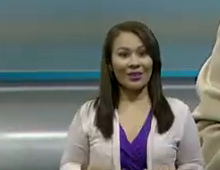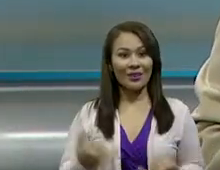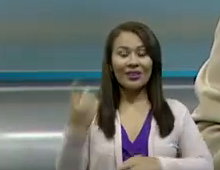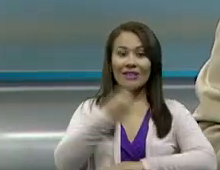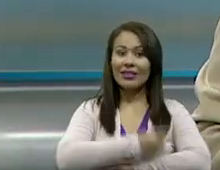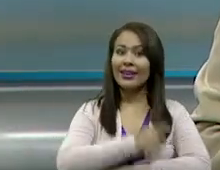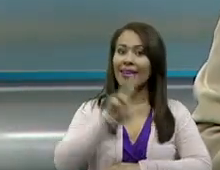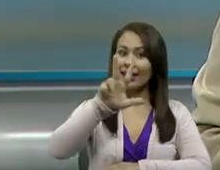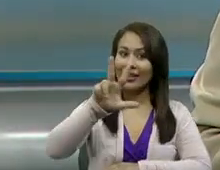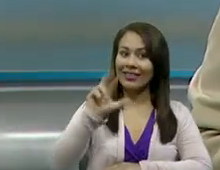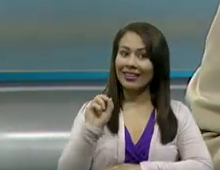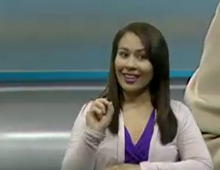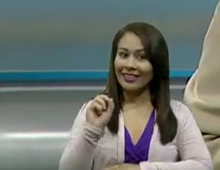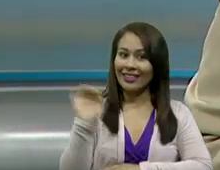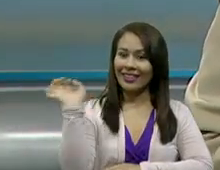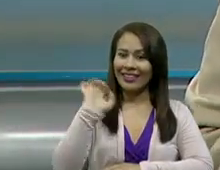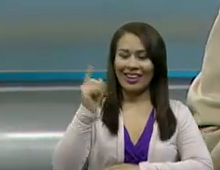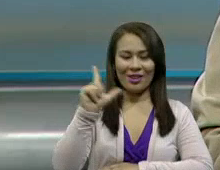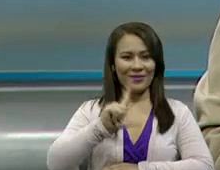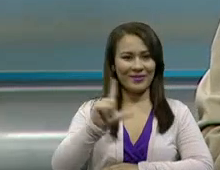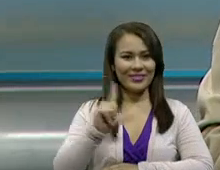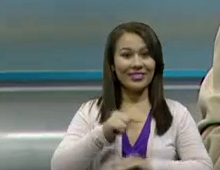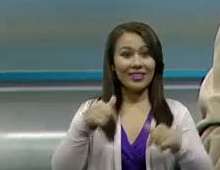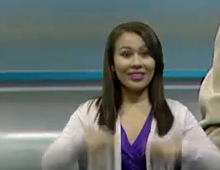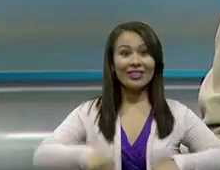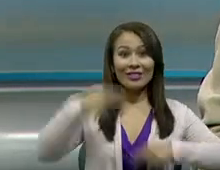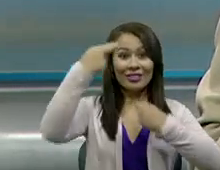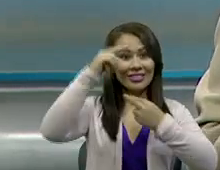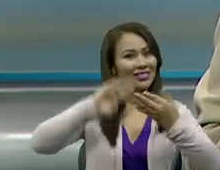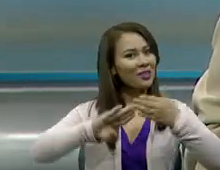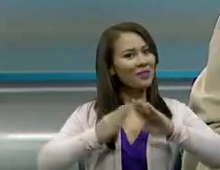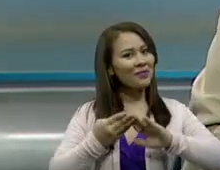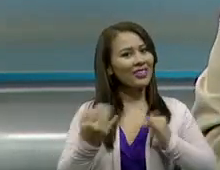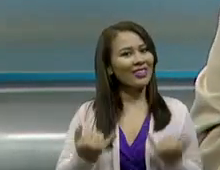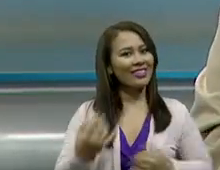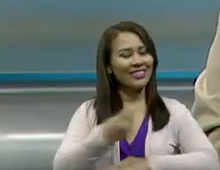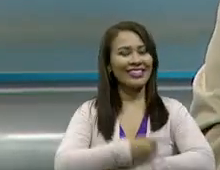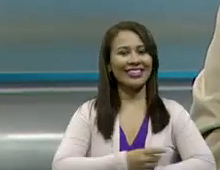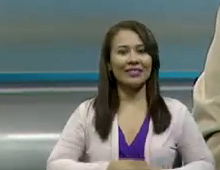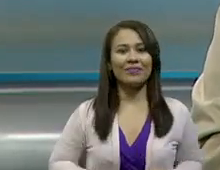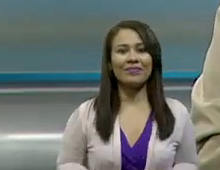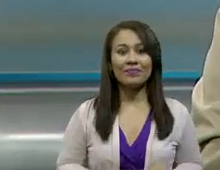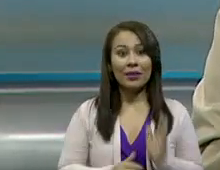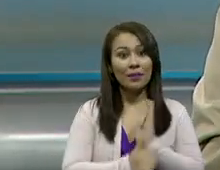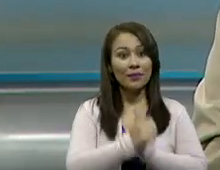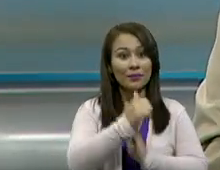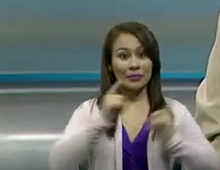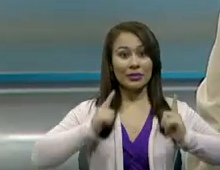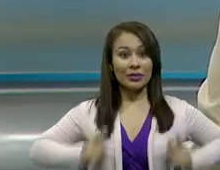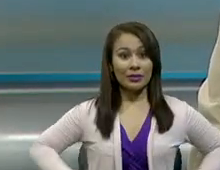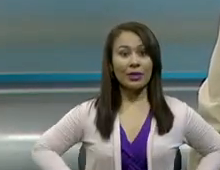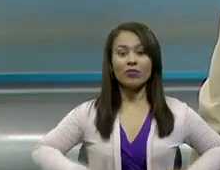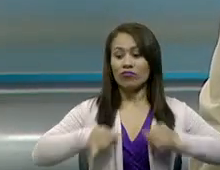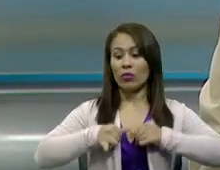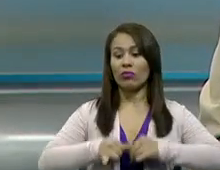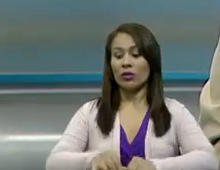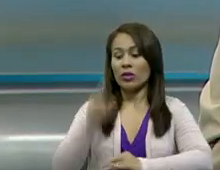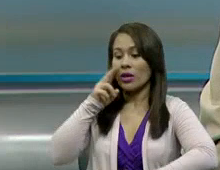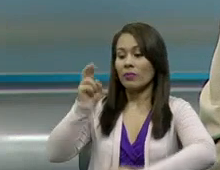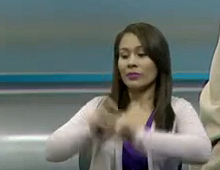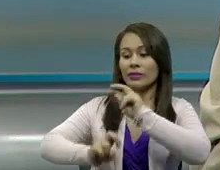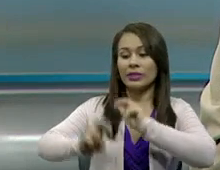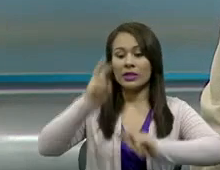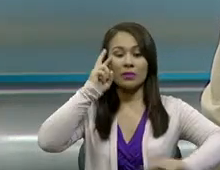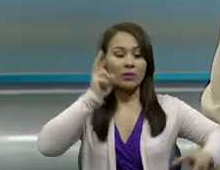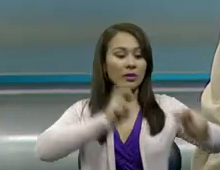lunes 30 de enero. La noticia en la comunidad de esta hora de ese día. El Ministerio de Salud continúa investigando un